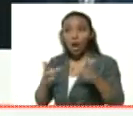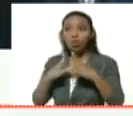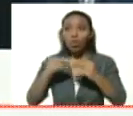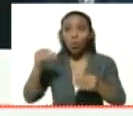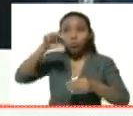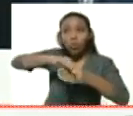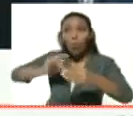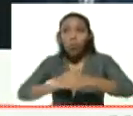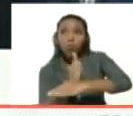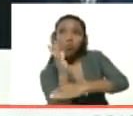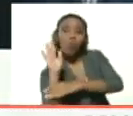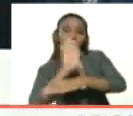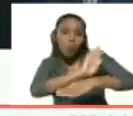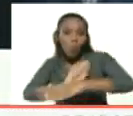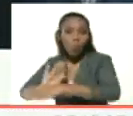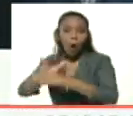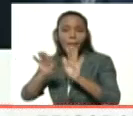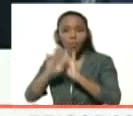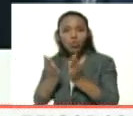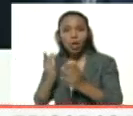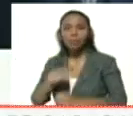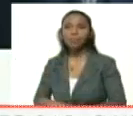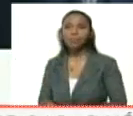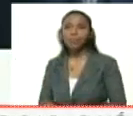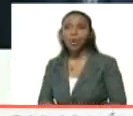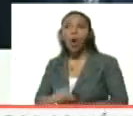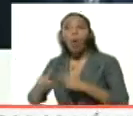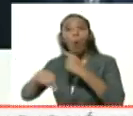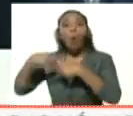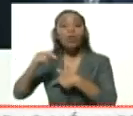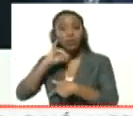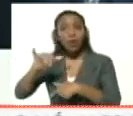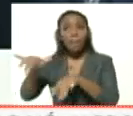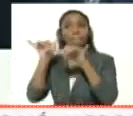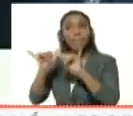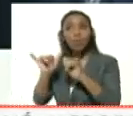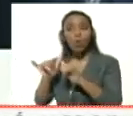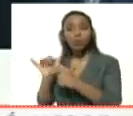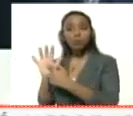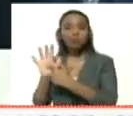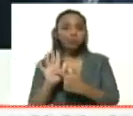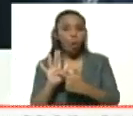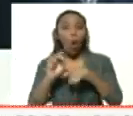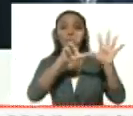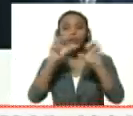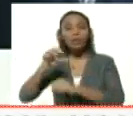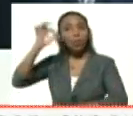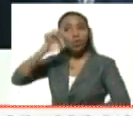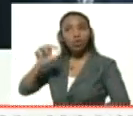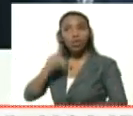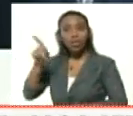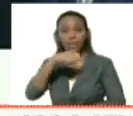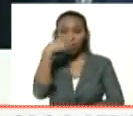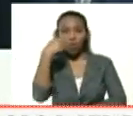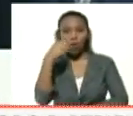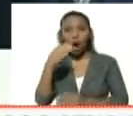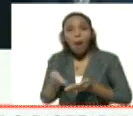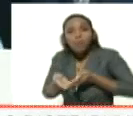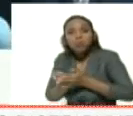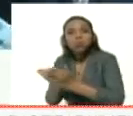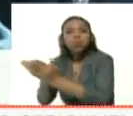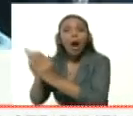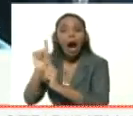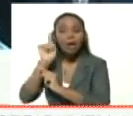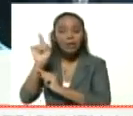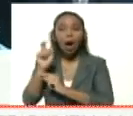el planeta. Otro dato del mismo informe señala que el 80% de esa droga se embarca en el puerto